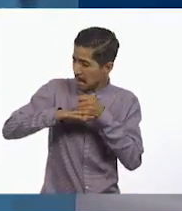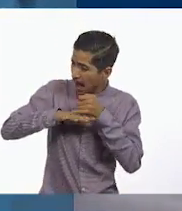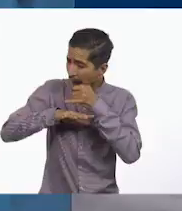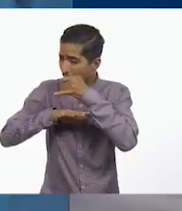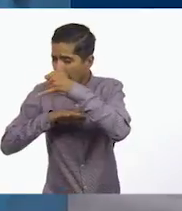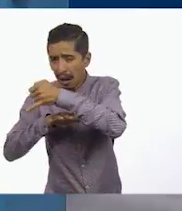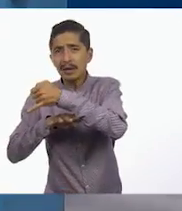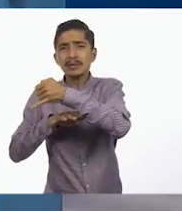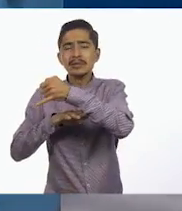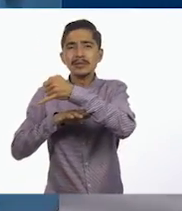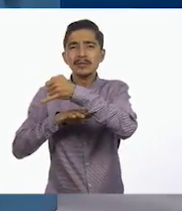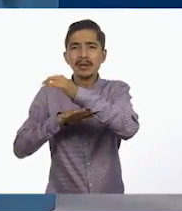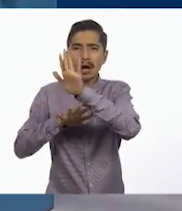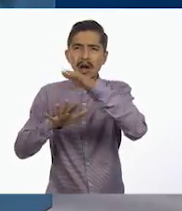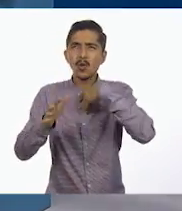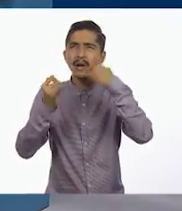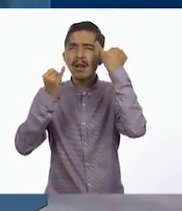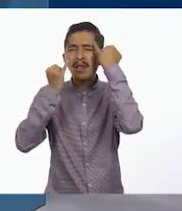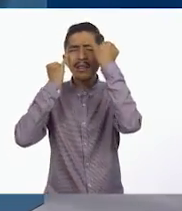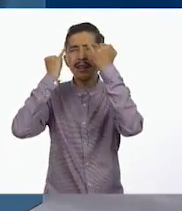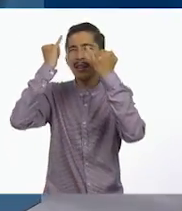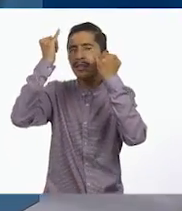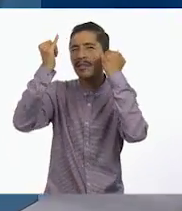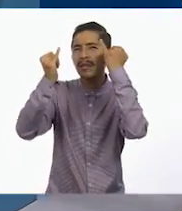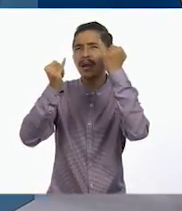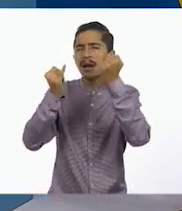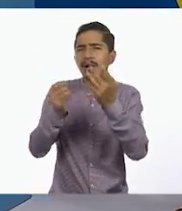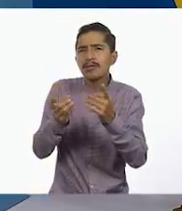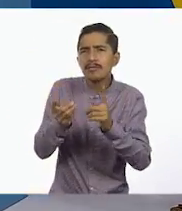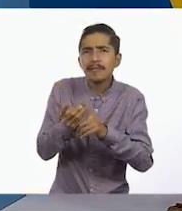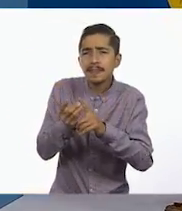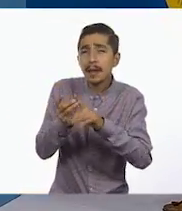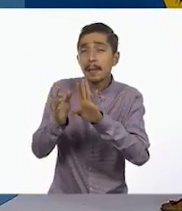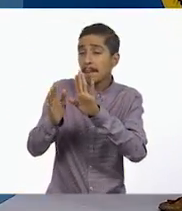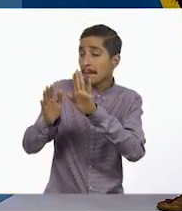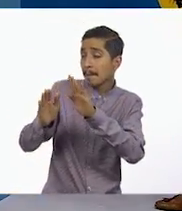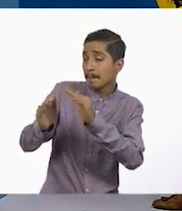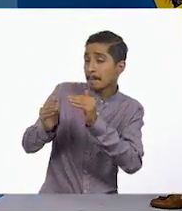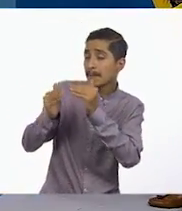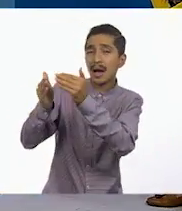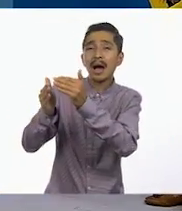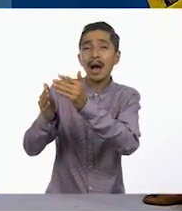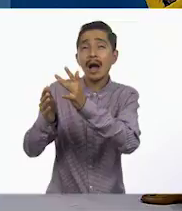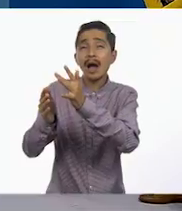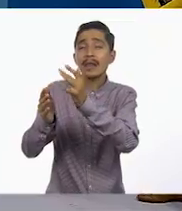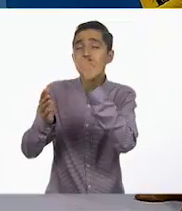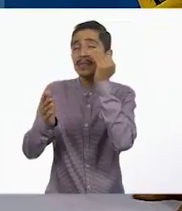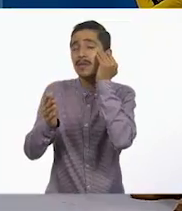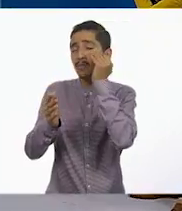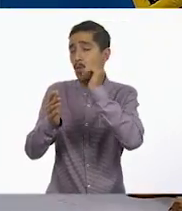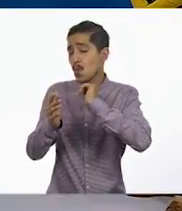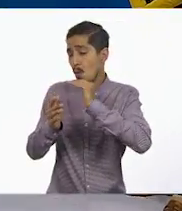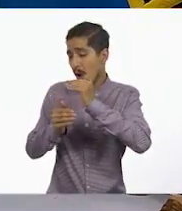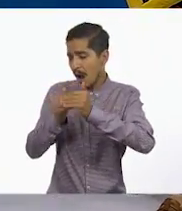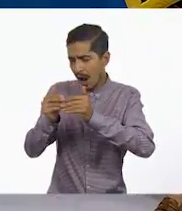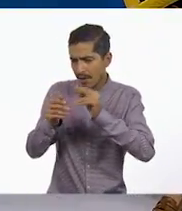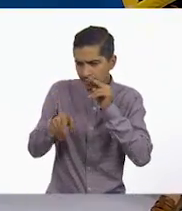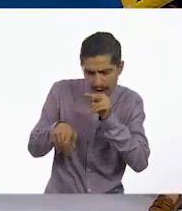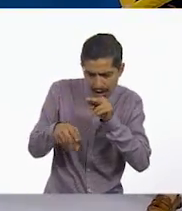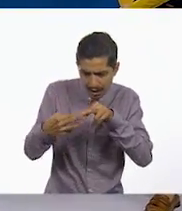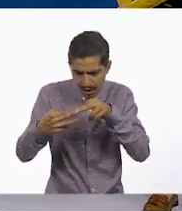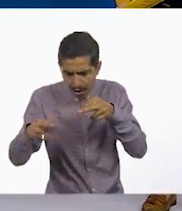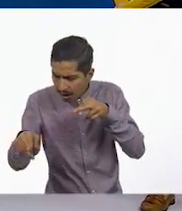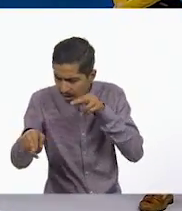seguir esta leyenda tengo que imaginar para ustedes. Se fue hasta el principio de los tiempos, siguiendo el hilo y viendo a